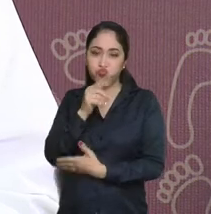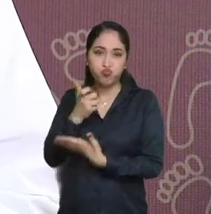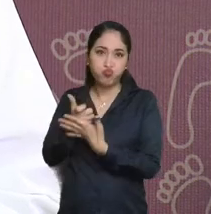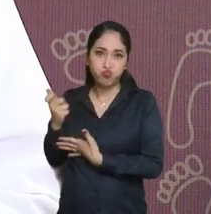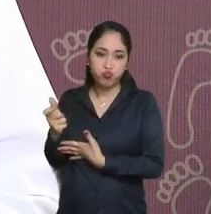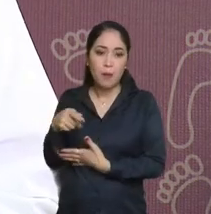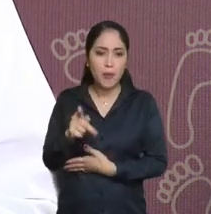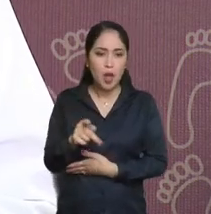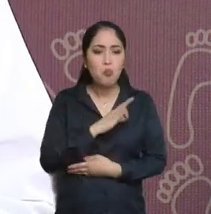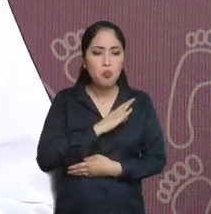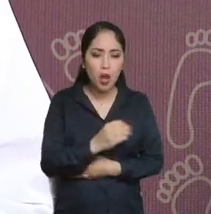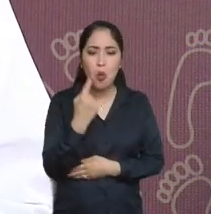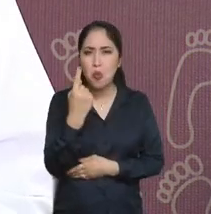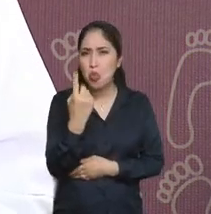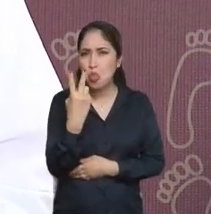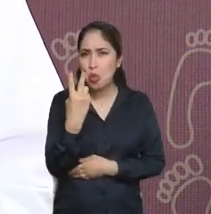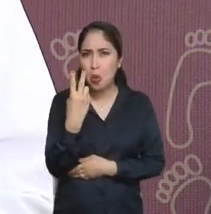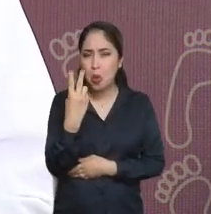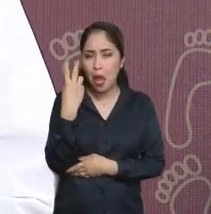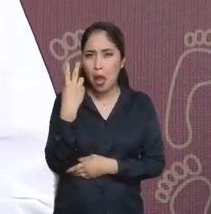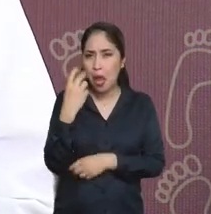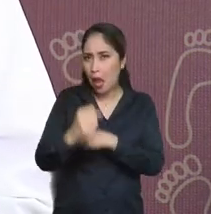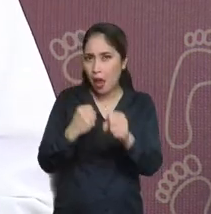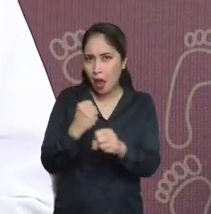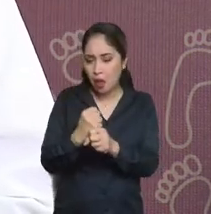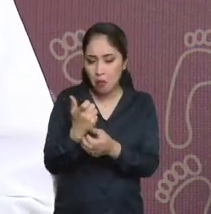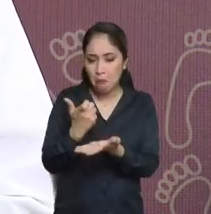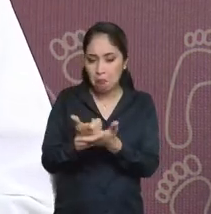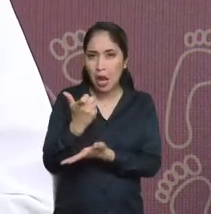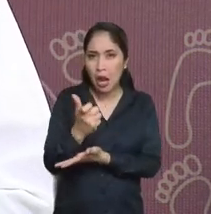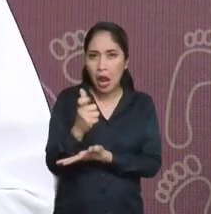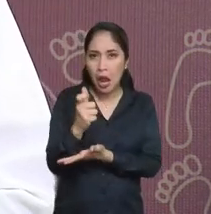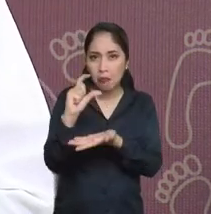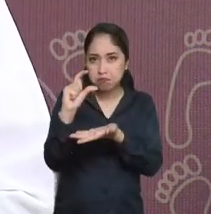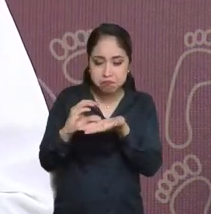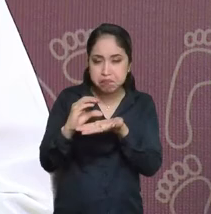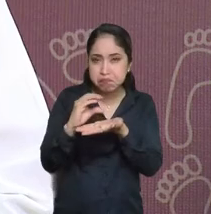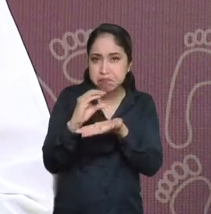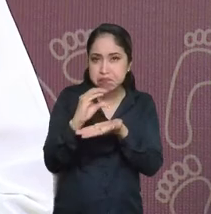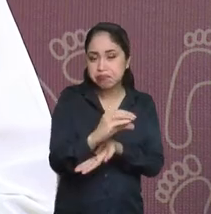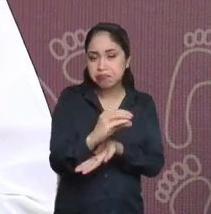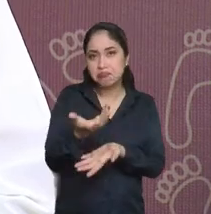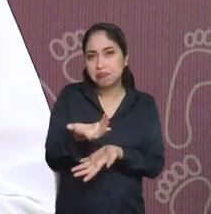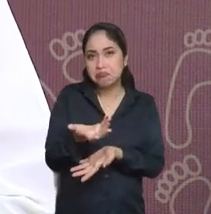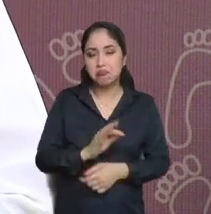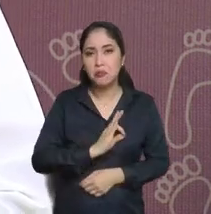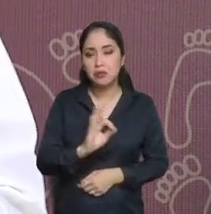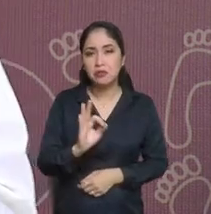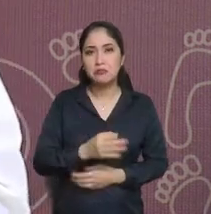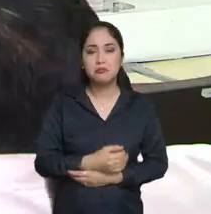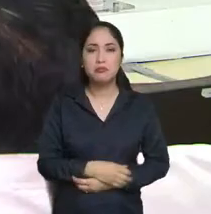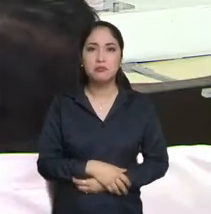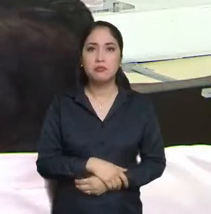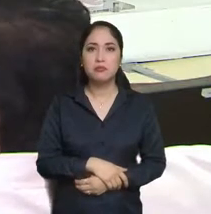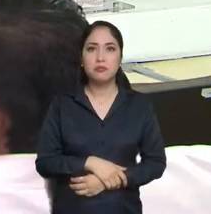el pago con la intención de que vaya disminuyendo la morosidad.